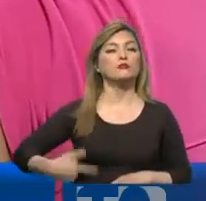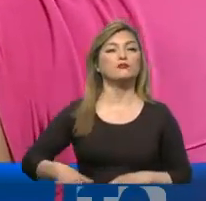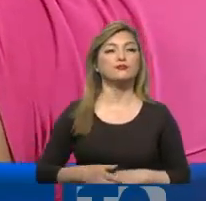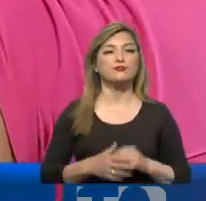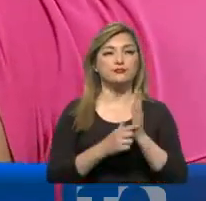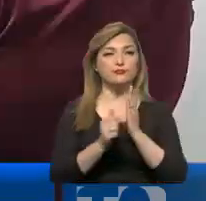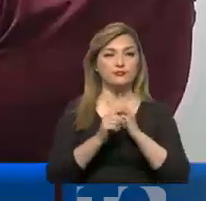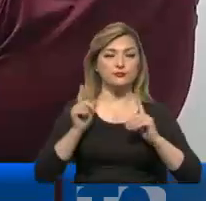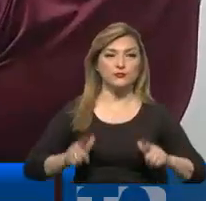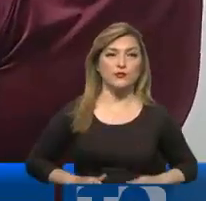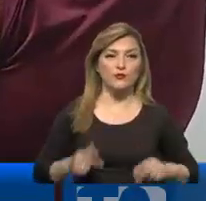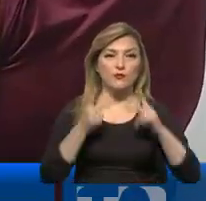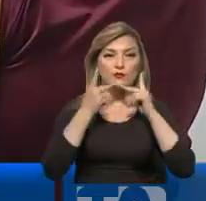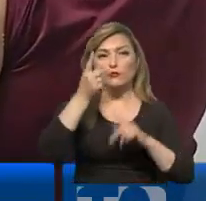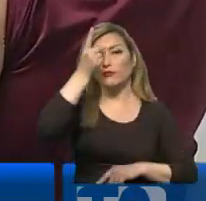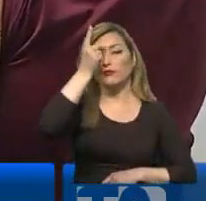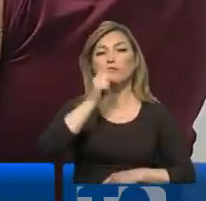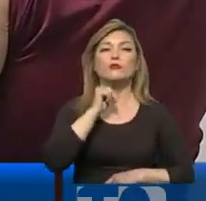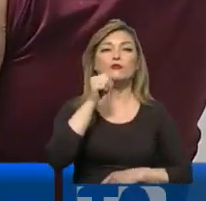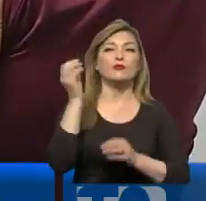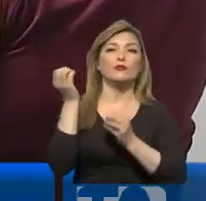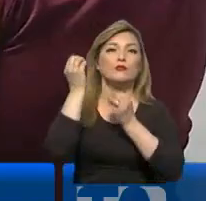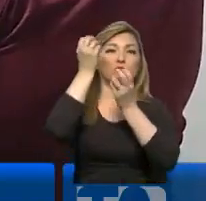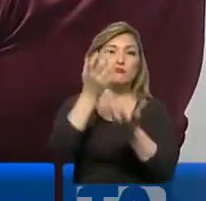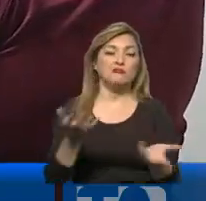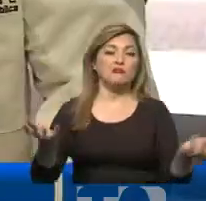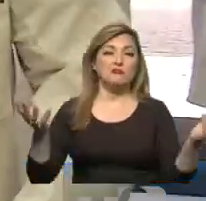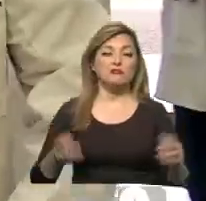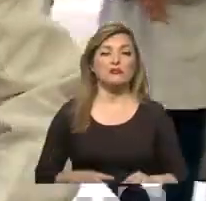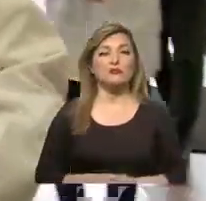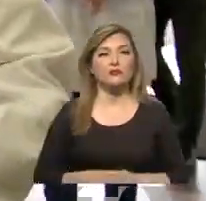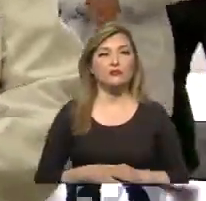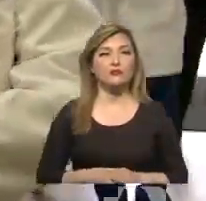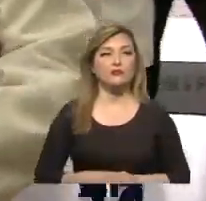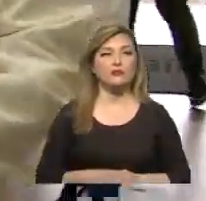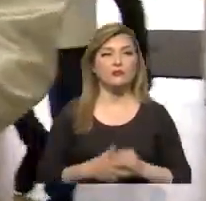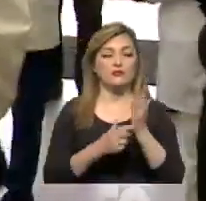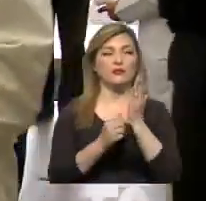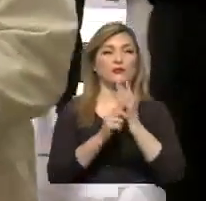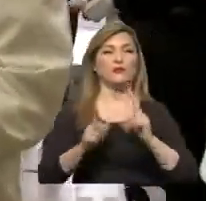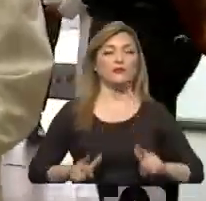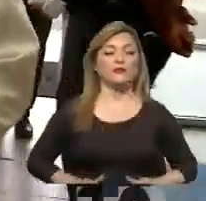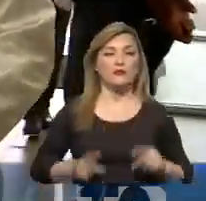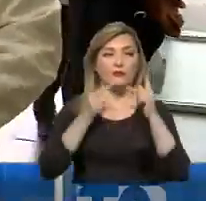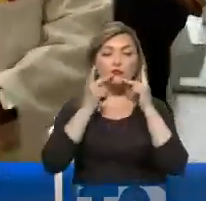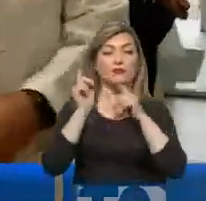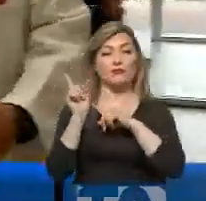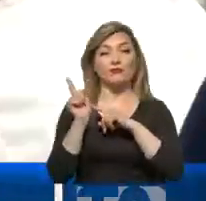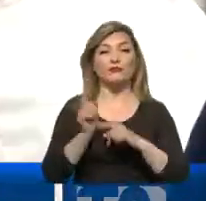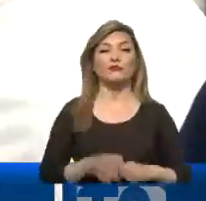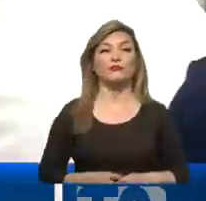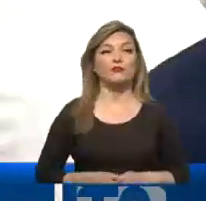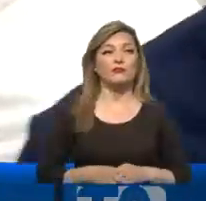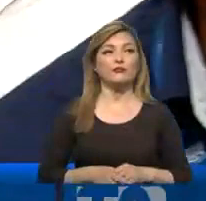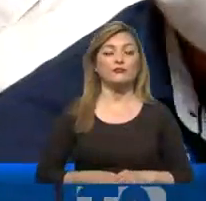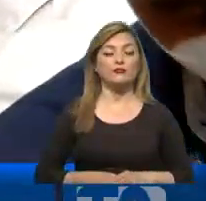Salud Pública sigue en deuda por la falta de información en este proceso. El titular de esta cartera de Estado, Juan Carlos Ceballos,